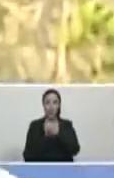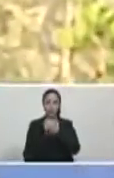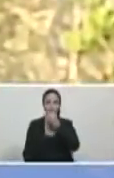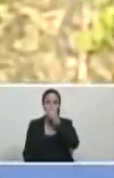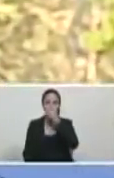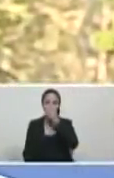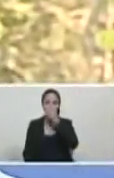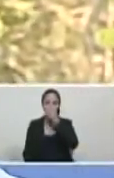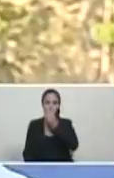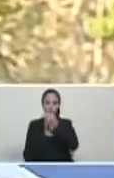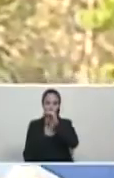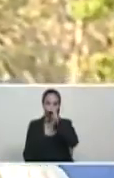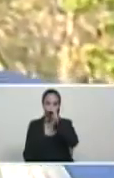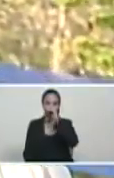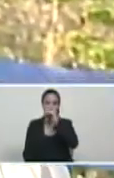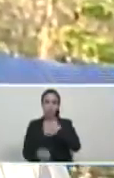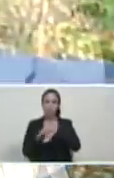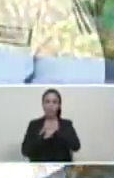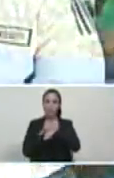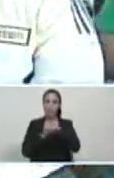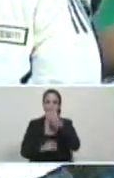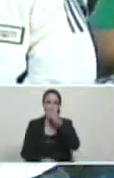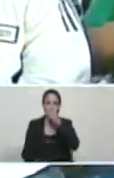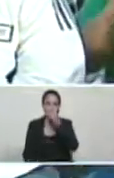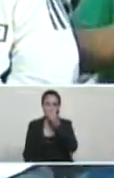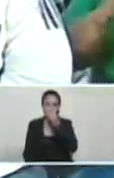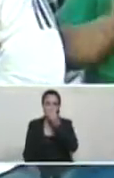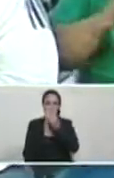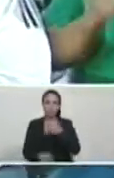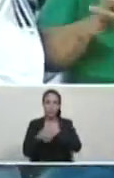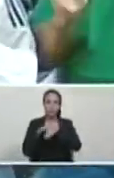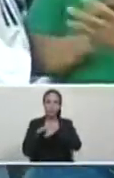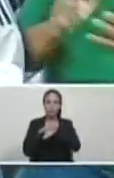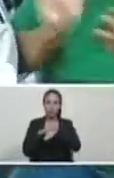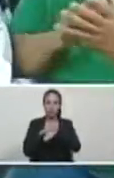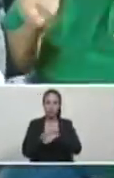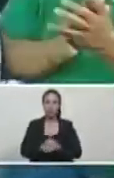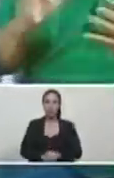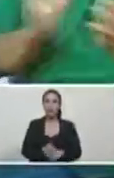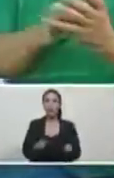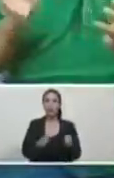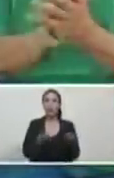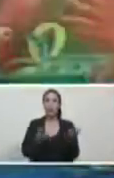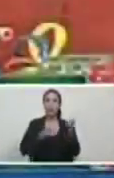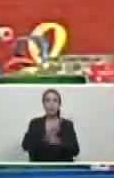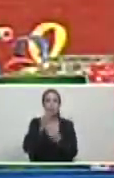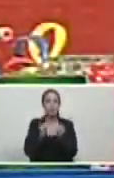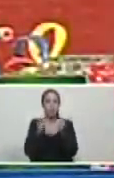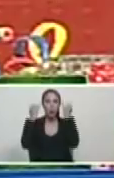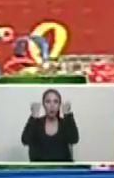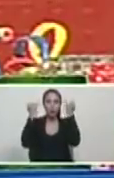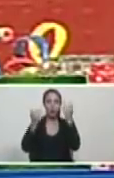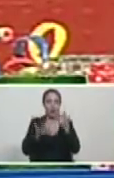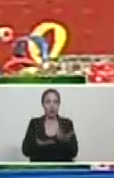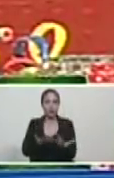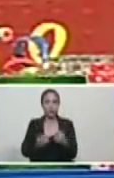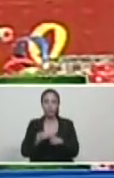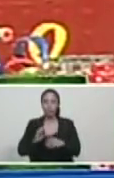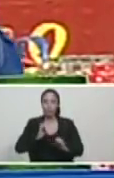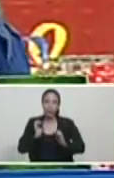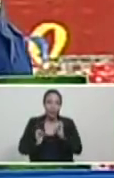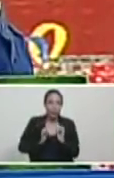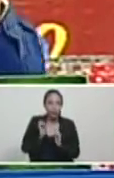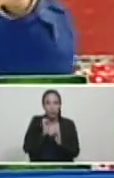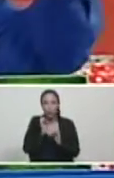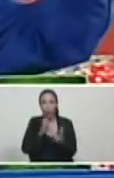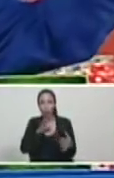Verdaderamente impresionante la capacidad para articular ideas con emociones. Ideas emocionadas, lo que llaman